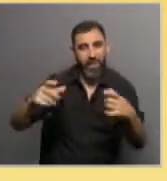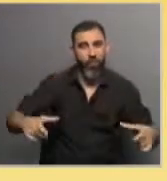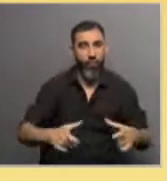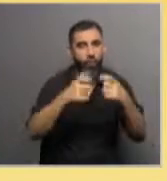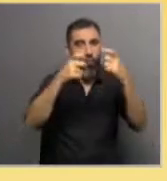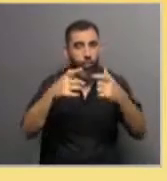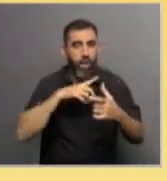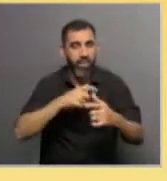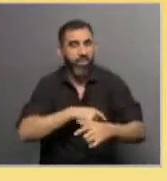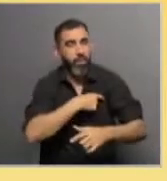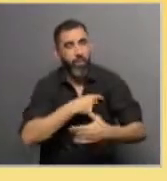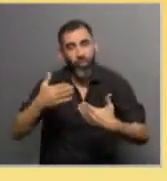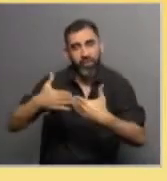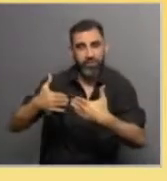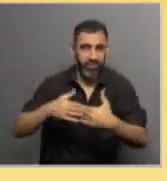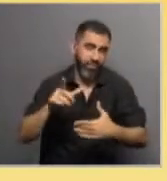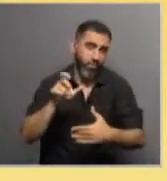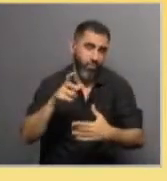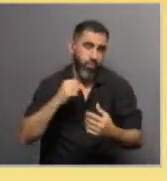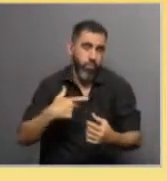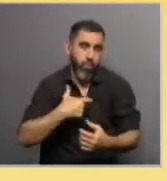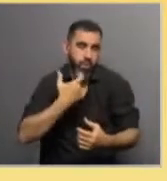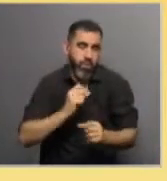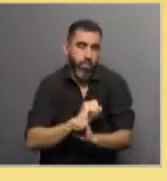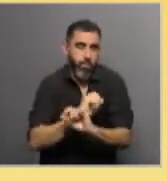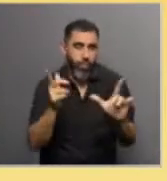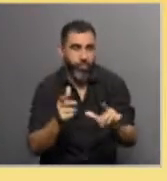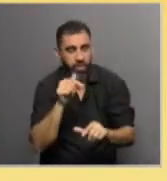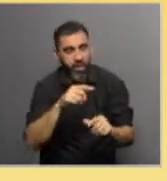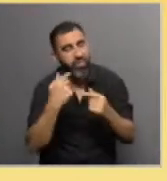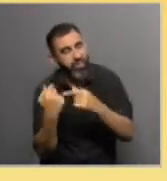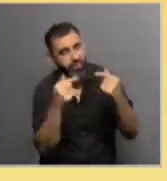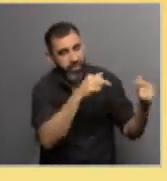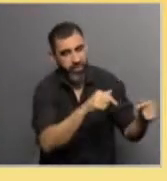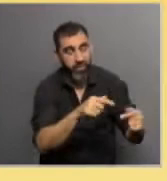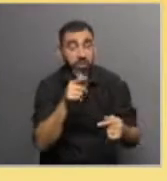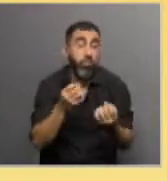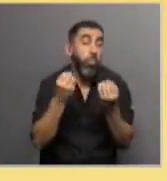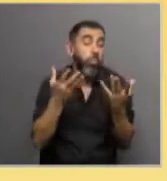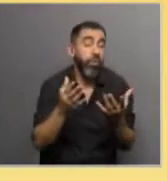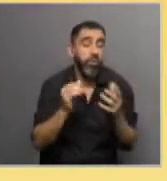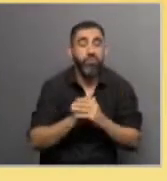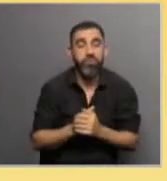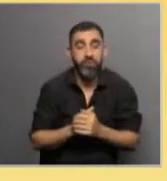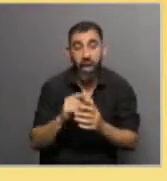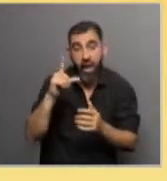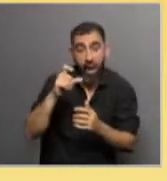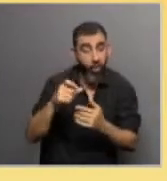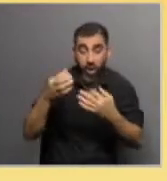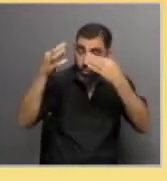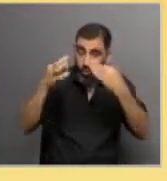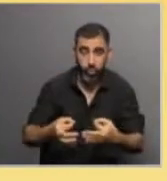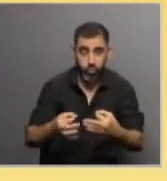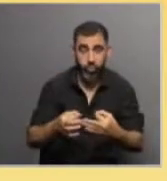que normalmente hay en las áreas volcánicas activas. ¿Tá? En este caso es porque simplemente el agua se